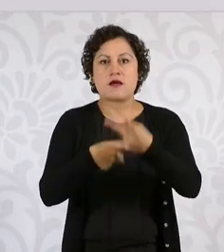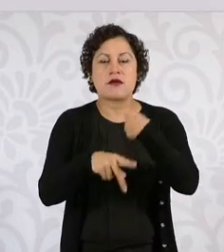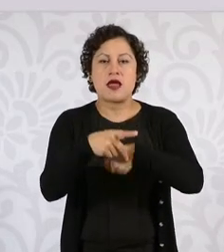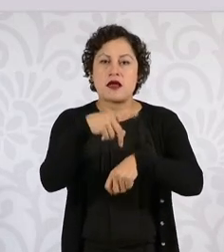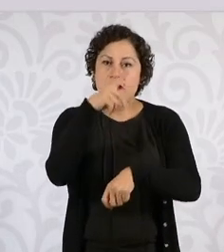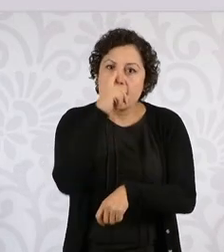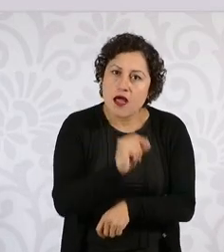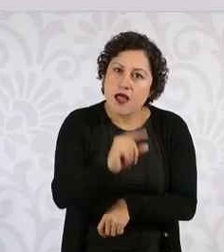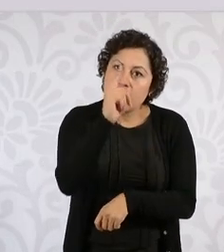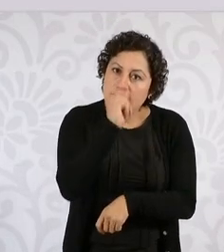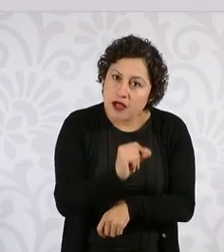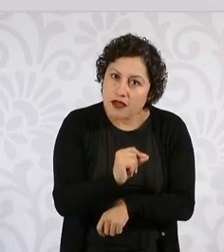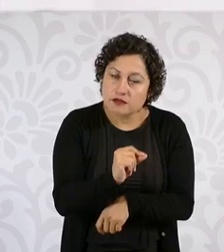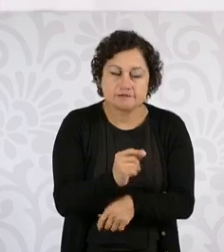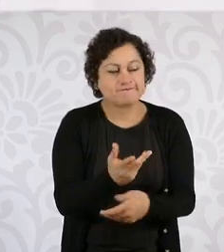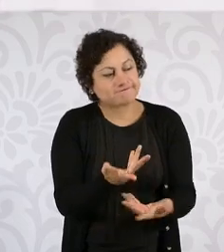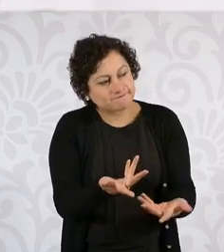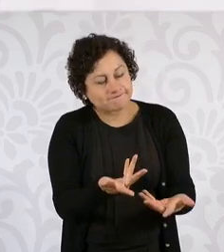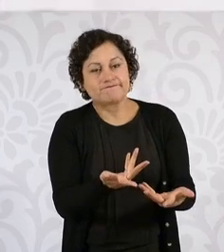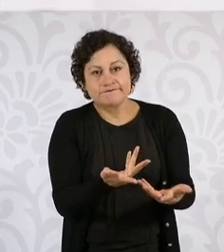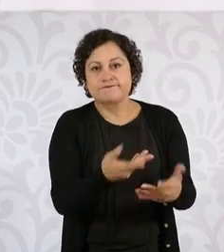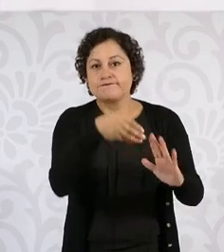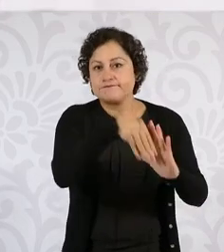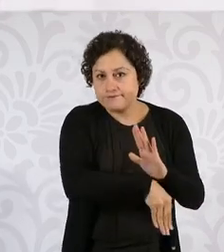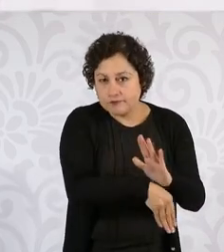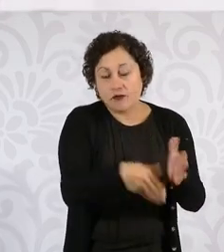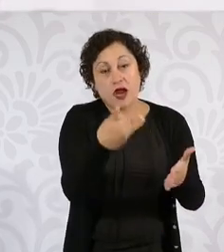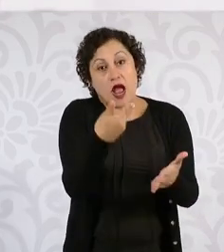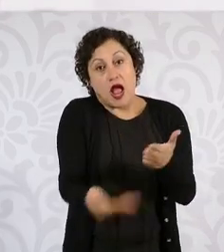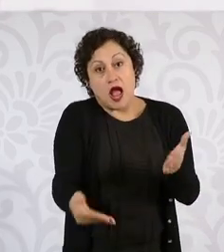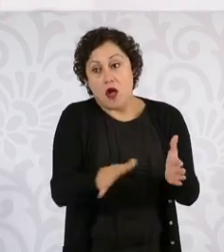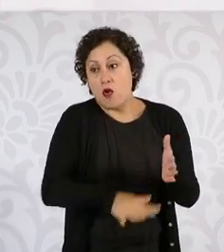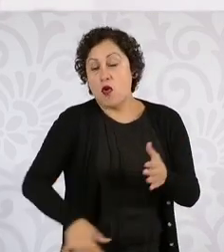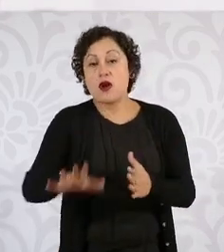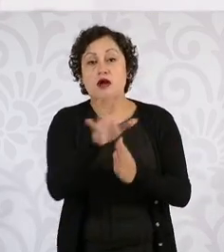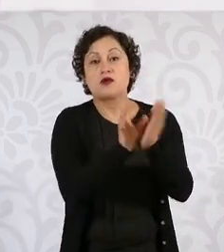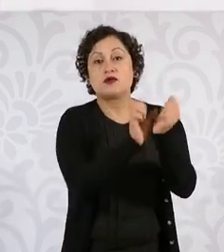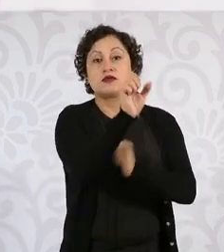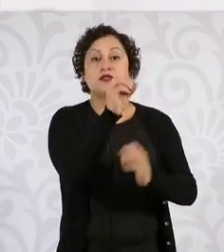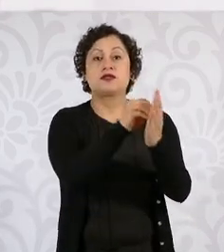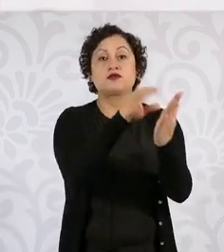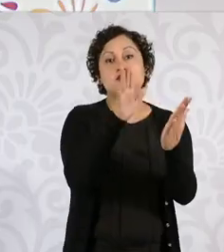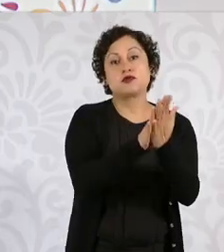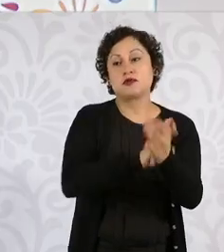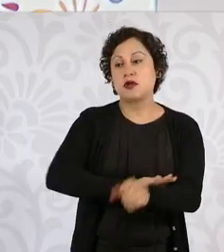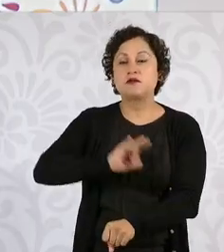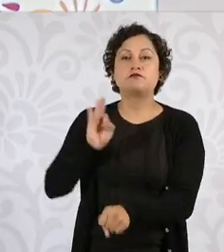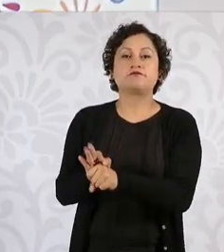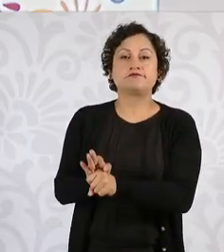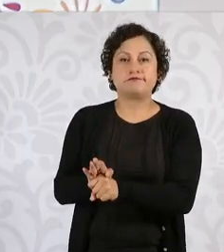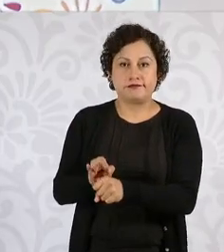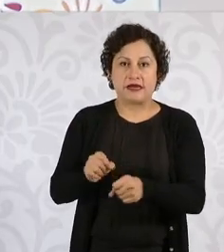a partir de ahora, de esta modificación constitucional, pues se van a modificar las leyes secundarias.